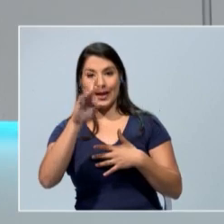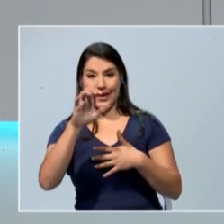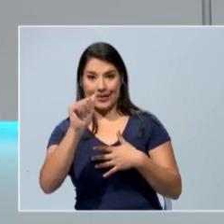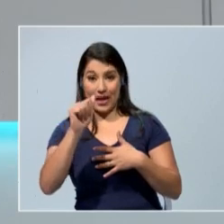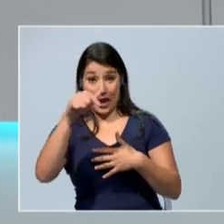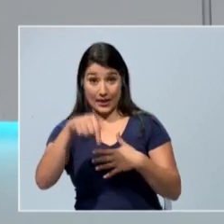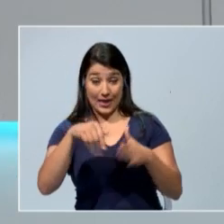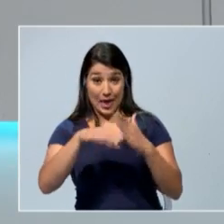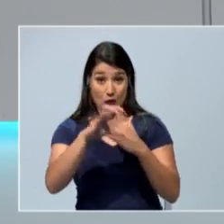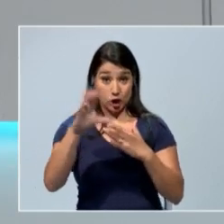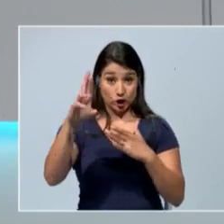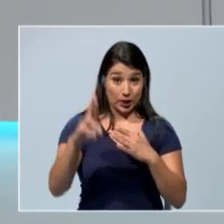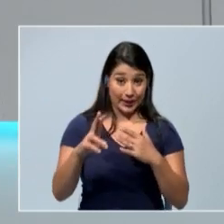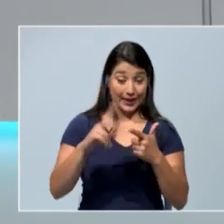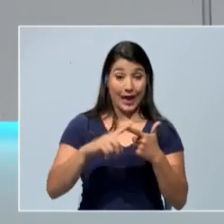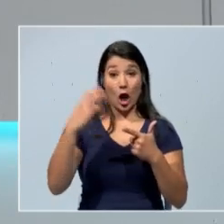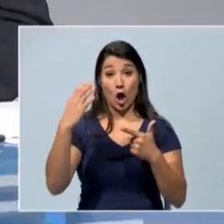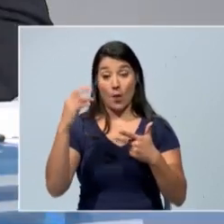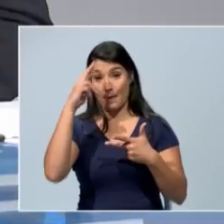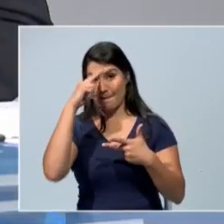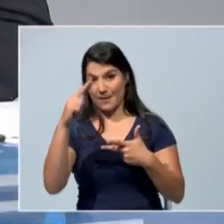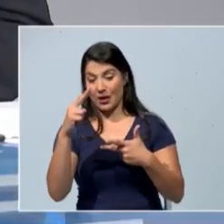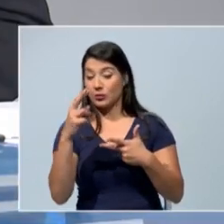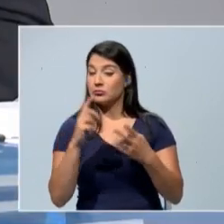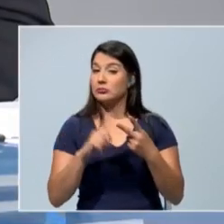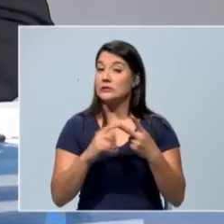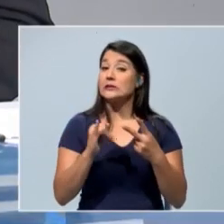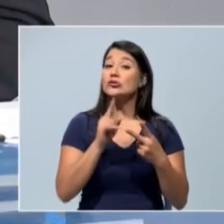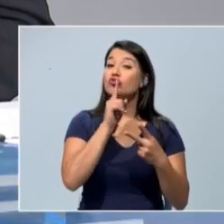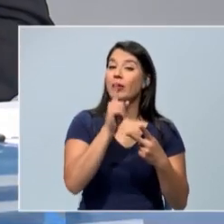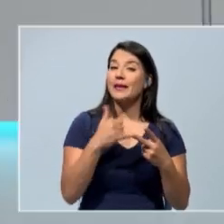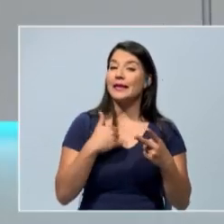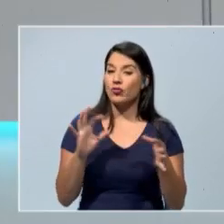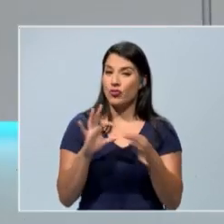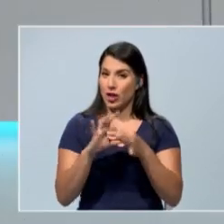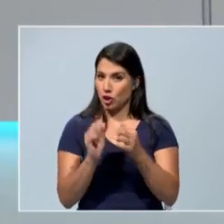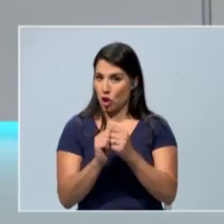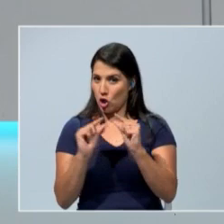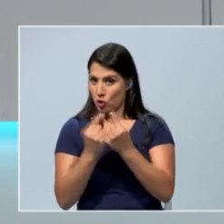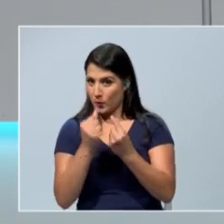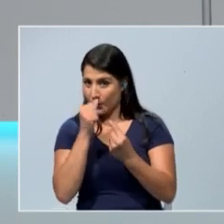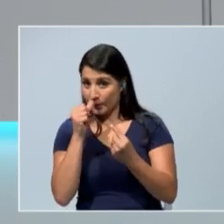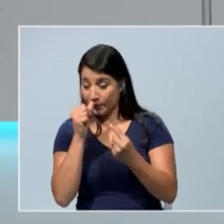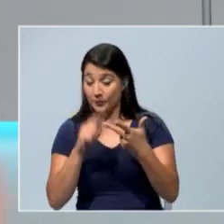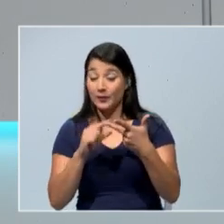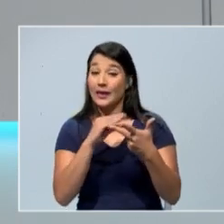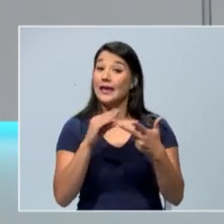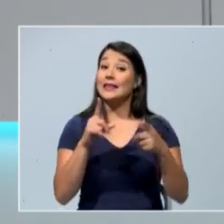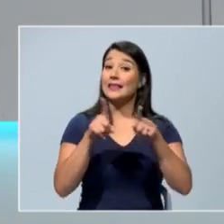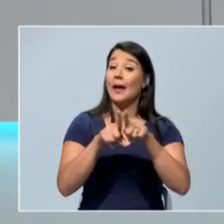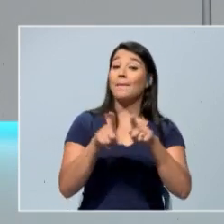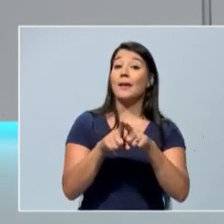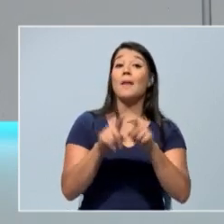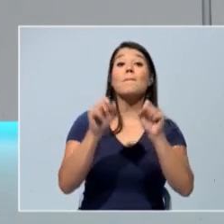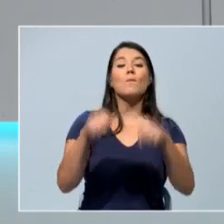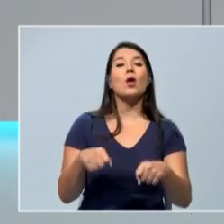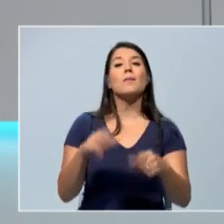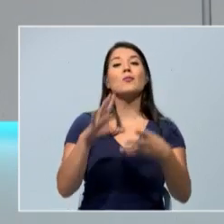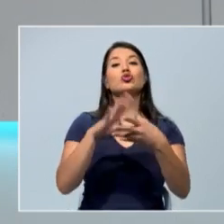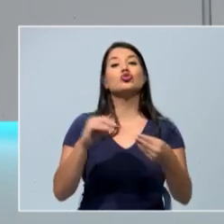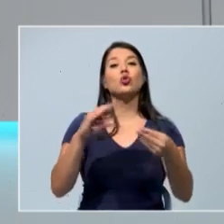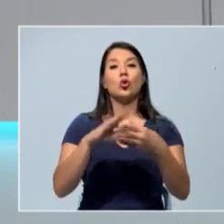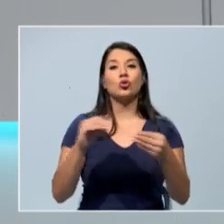la relación o la posible relación con el narcotráfico, y también, que nos han preguntado en redes sociales, les estaremos contando también cómo se distribuye la cantidad de